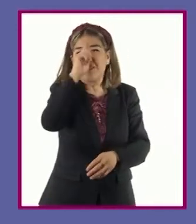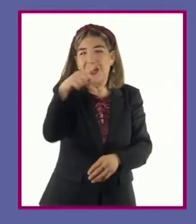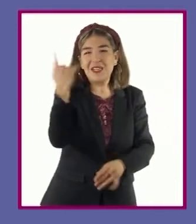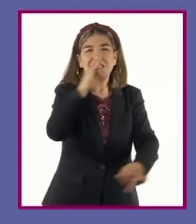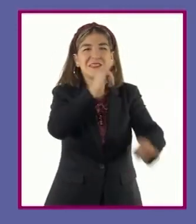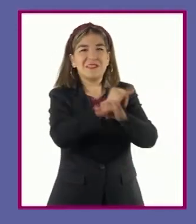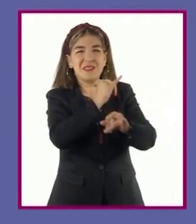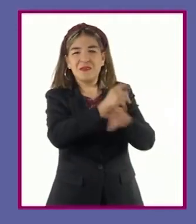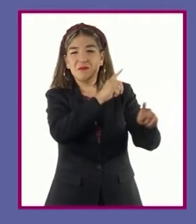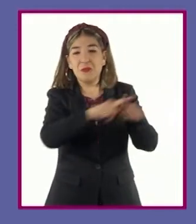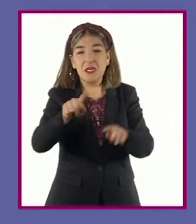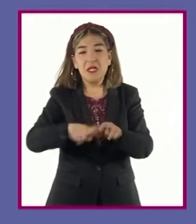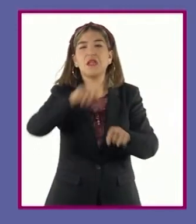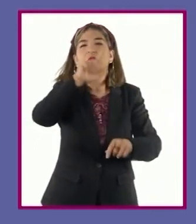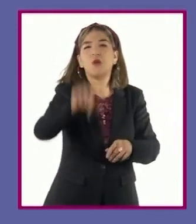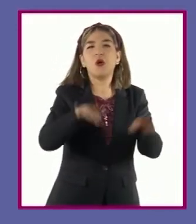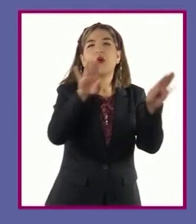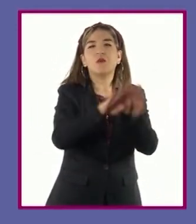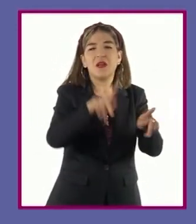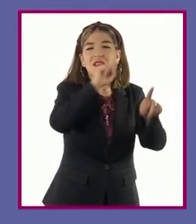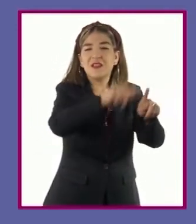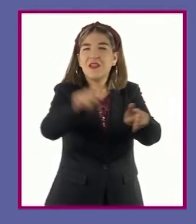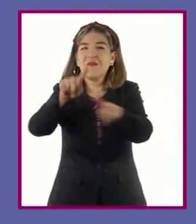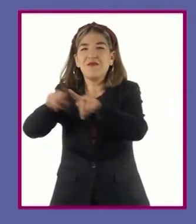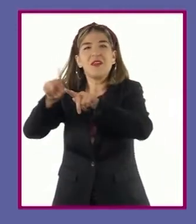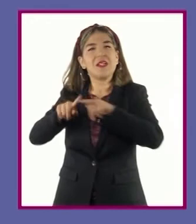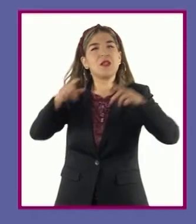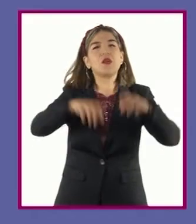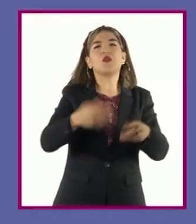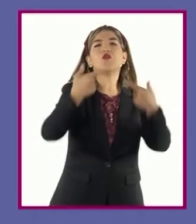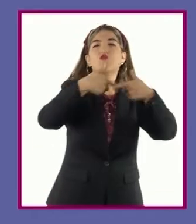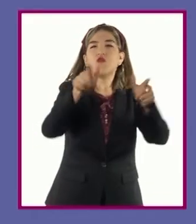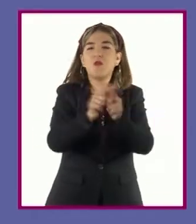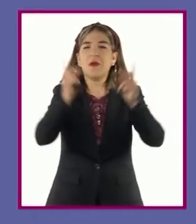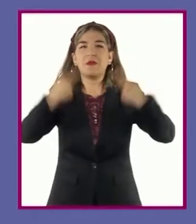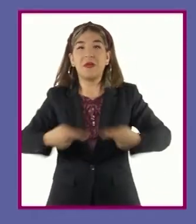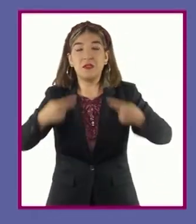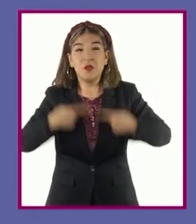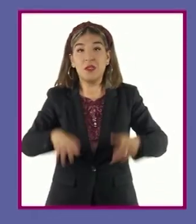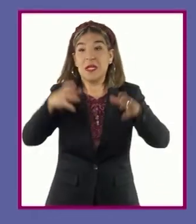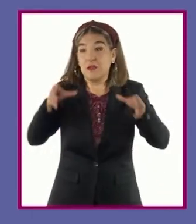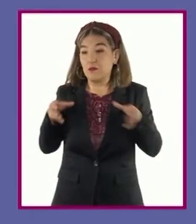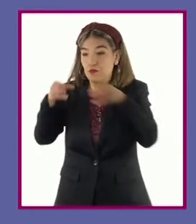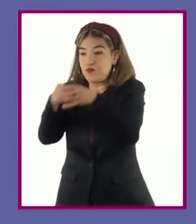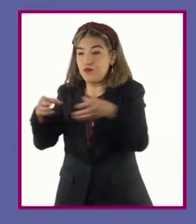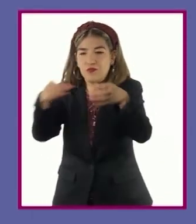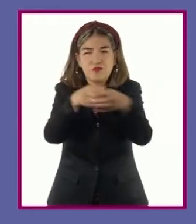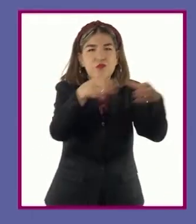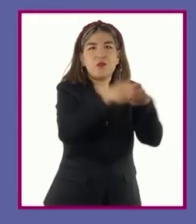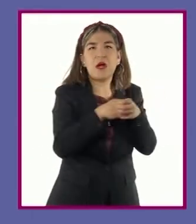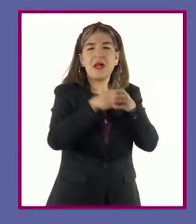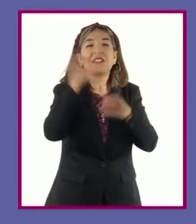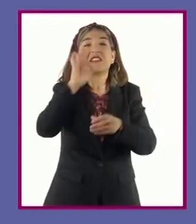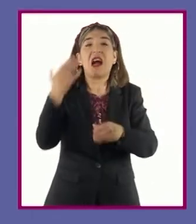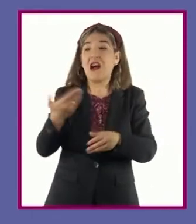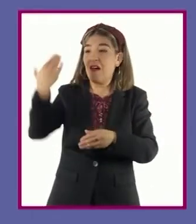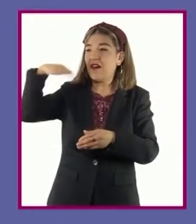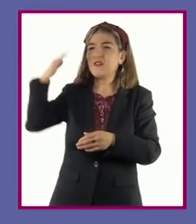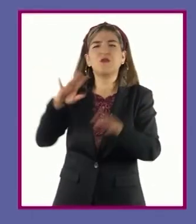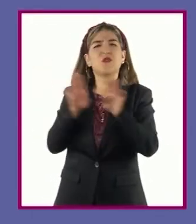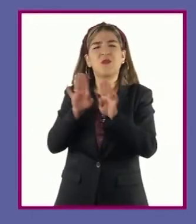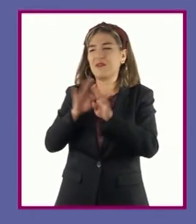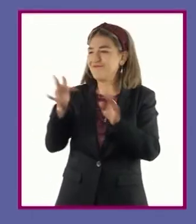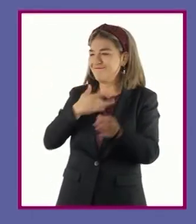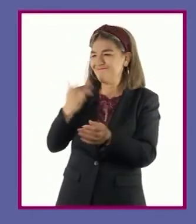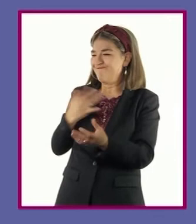todos, se va permeando a distintos sectores y de repente se forman grupos que no correspondían quizá al entorno local,